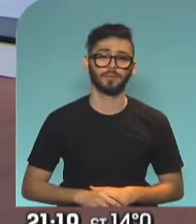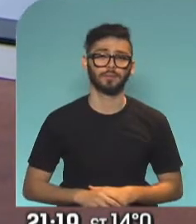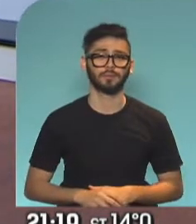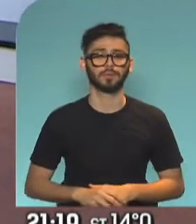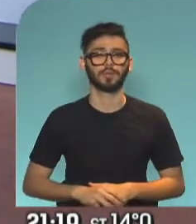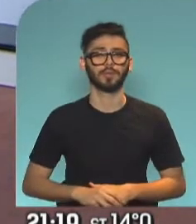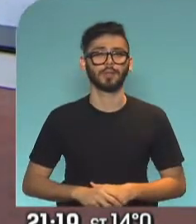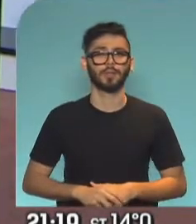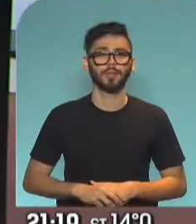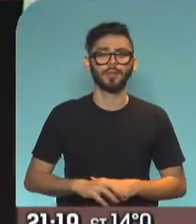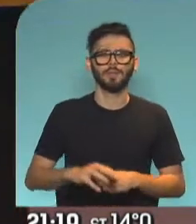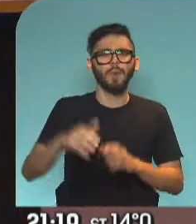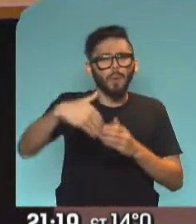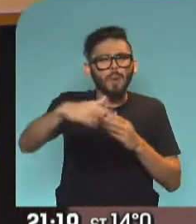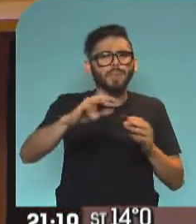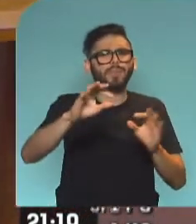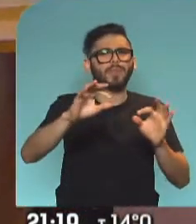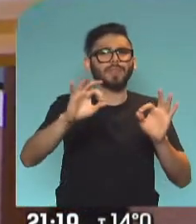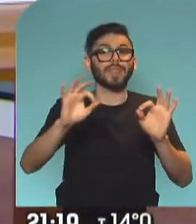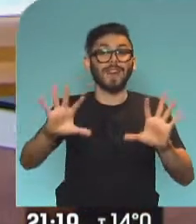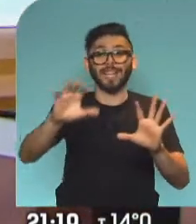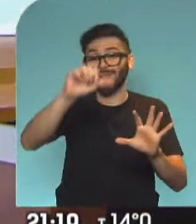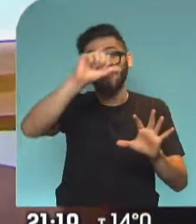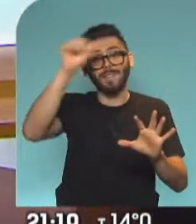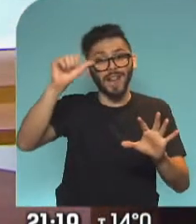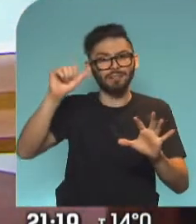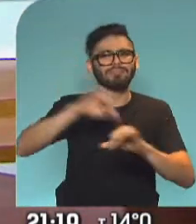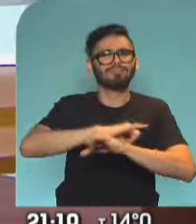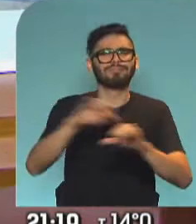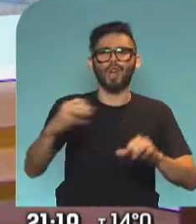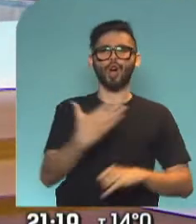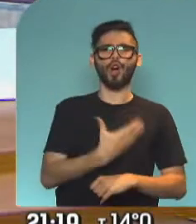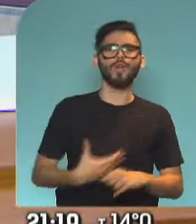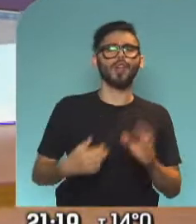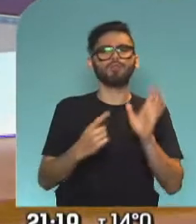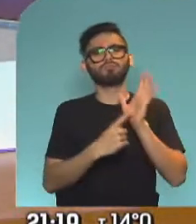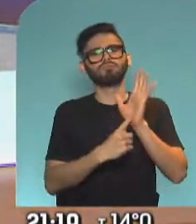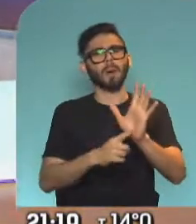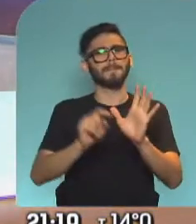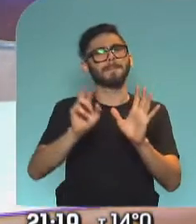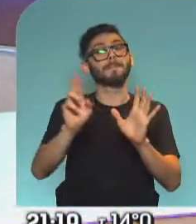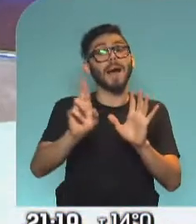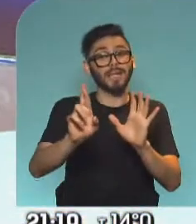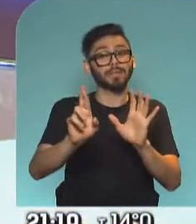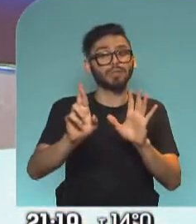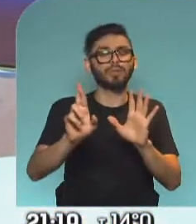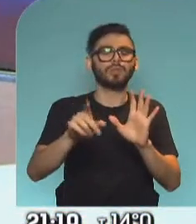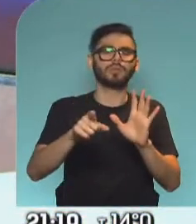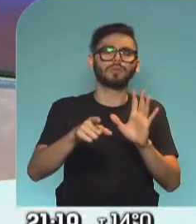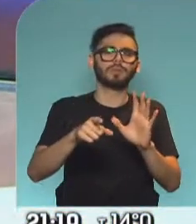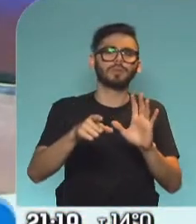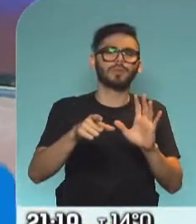De cara a las vacaciones de verano, supimos en estos días el permiso otorgado por el Gobierno Nacional de abrir